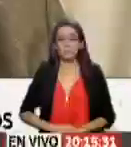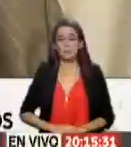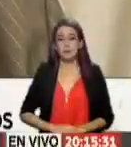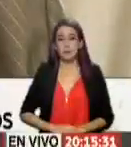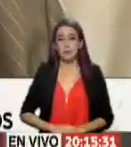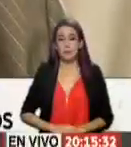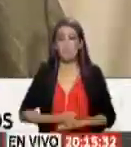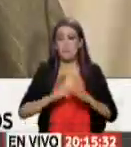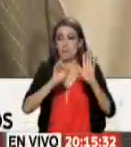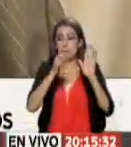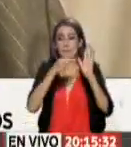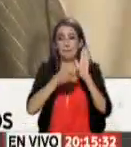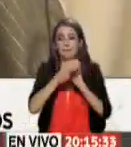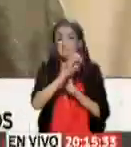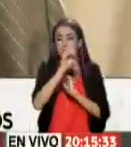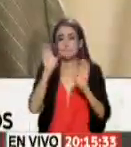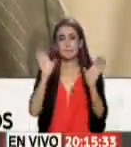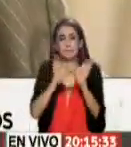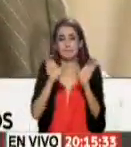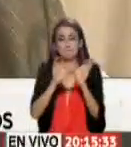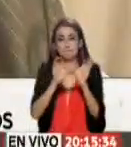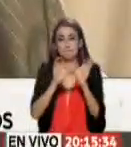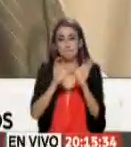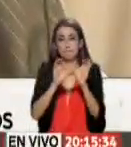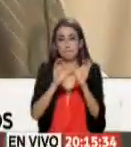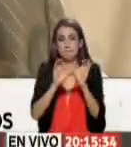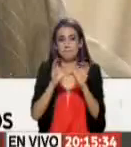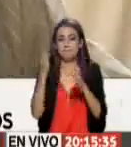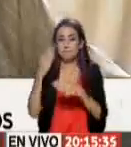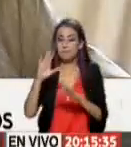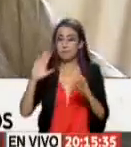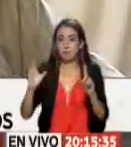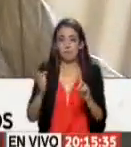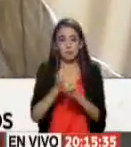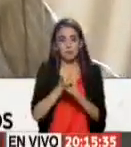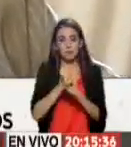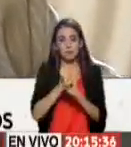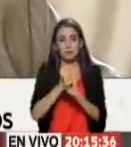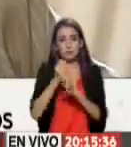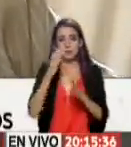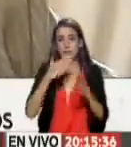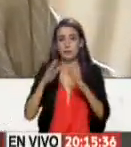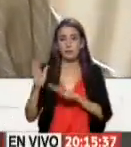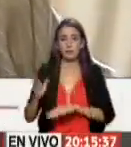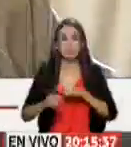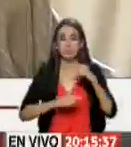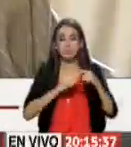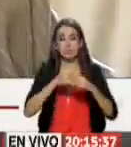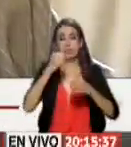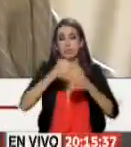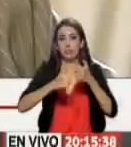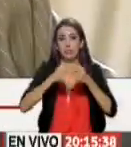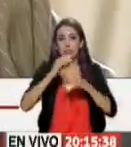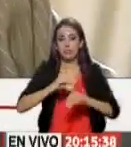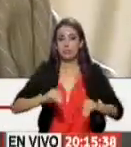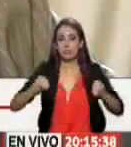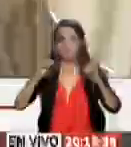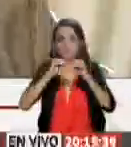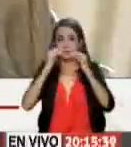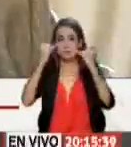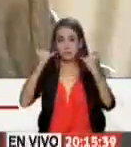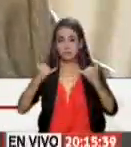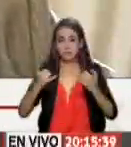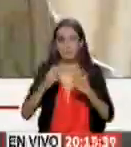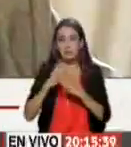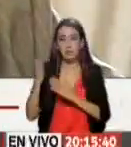6.000 títulos en toda la universidad. Hemos logrado evacuar todos los problemas en todas las demás más facultades. Ya están